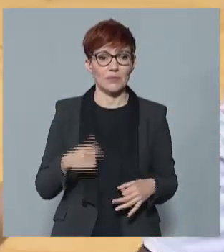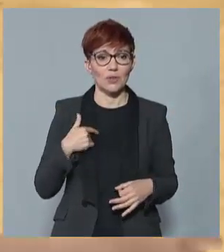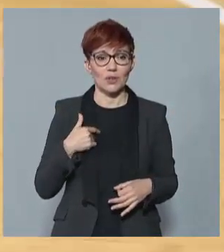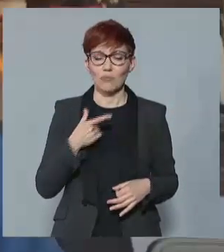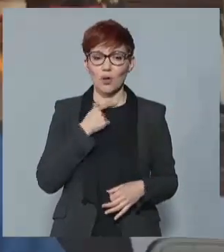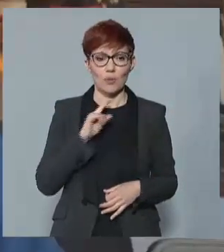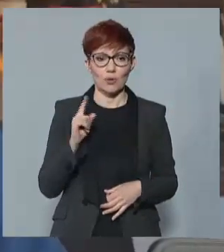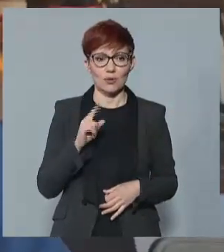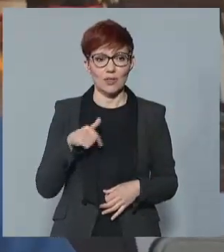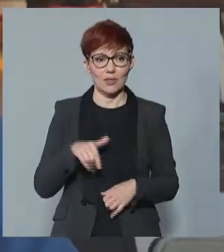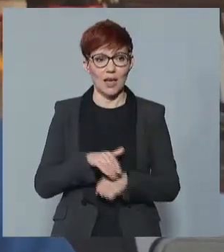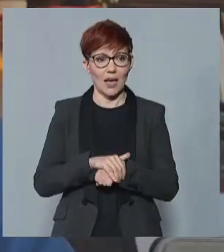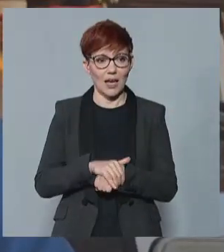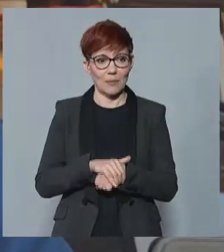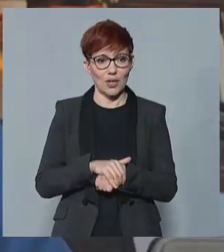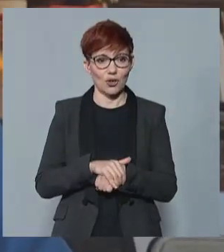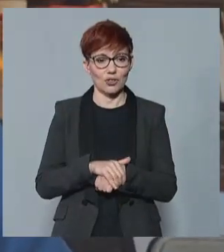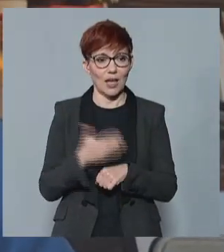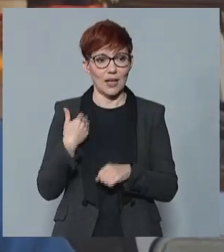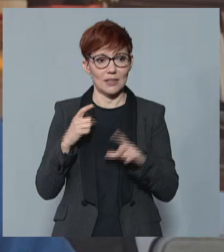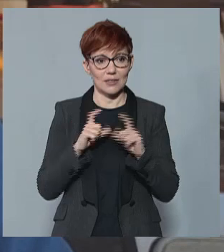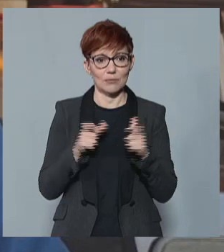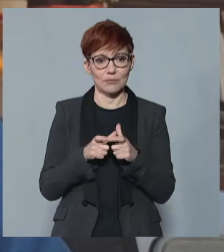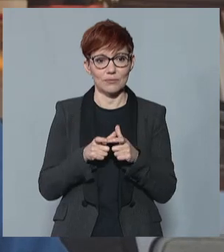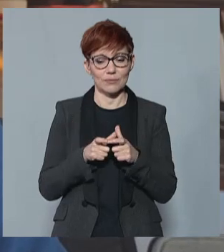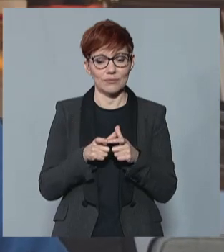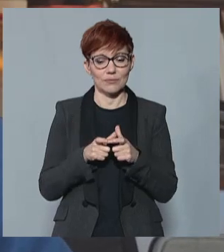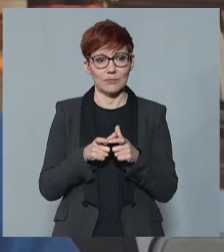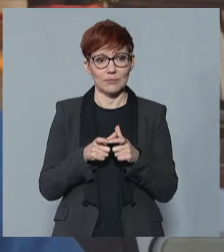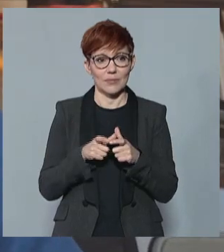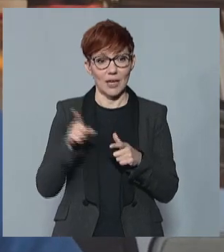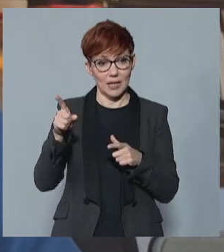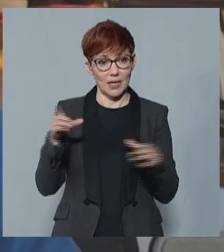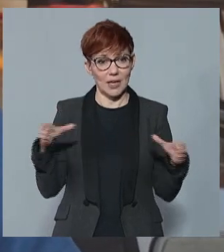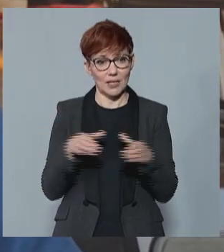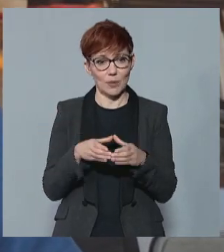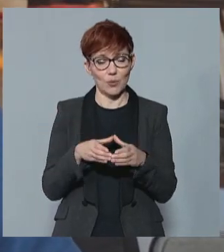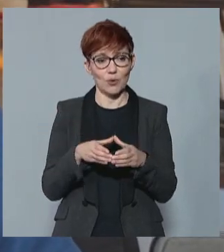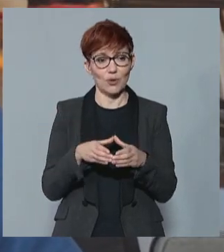a mí en este partido no tenía ningún amigo durante el partido, pero yo tenía amigos allí. Y